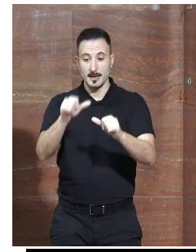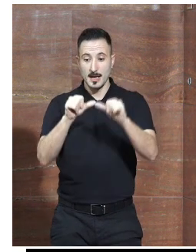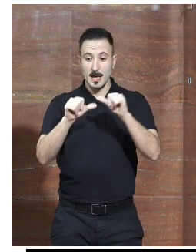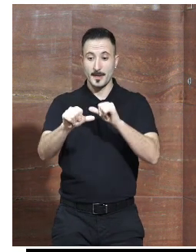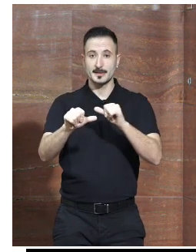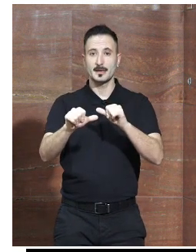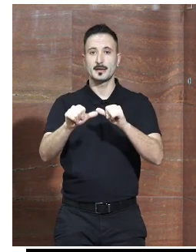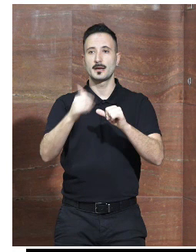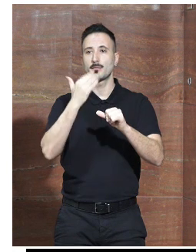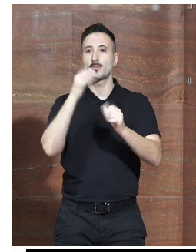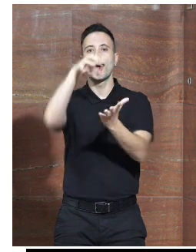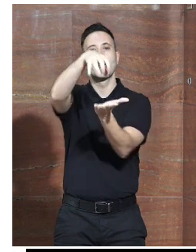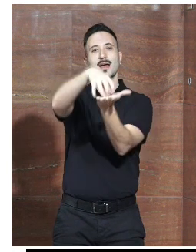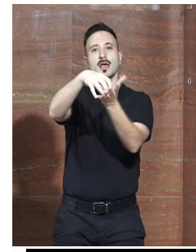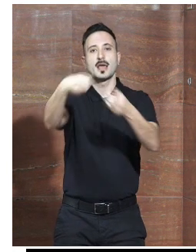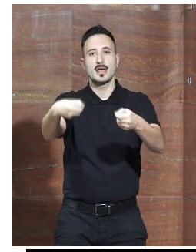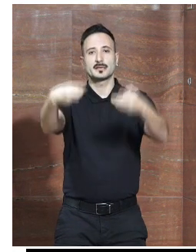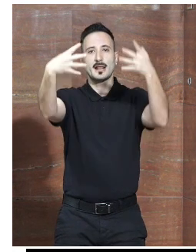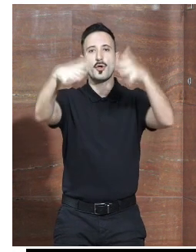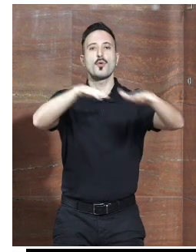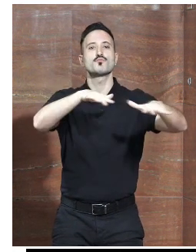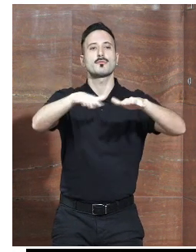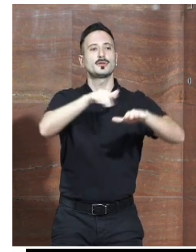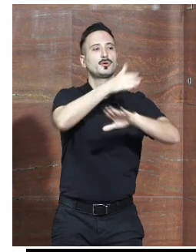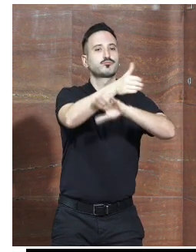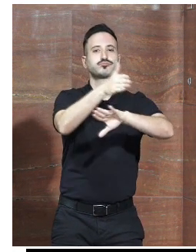dentro de la instalación. O sea, dentro de la instalación